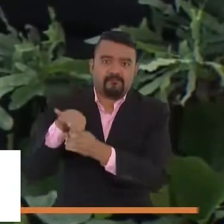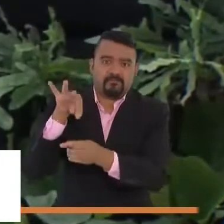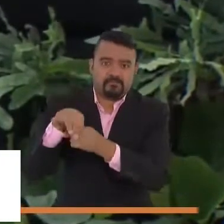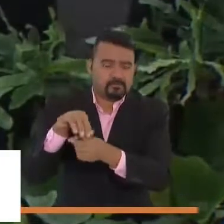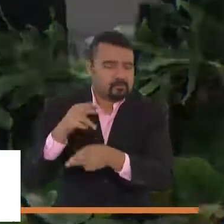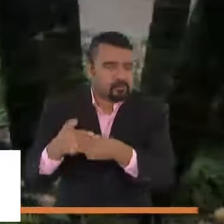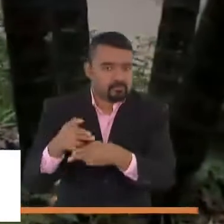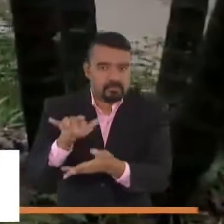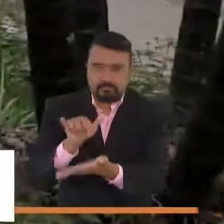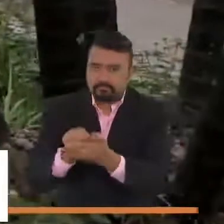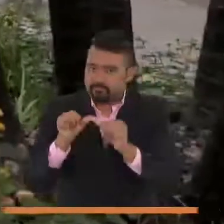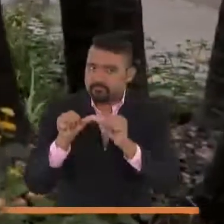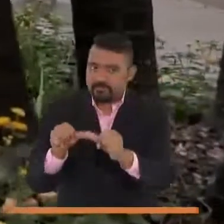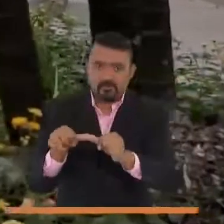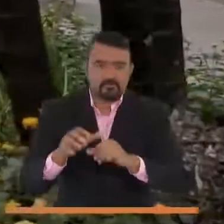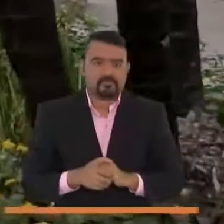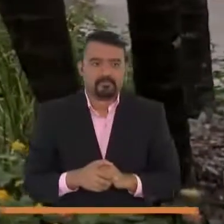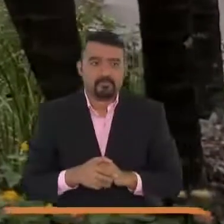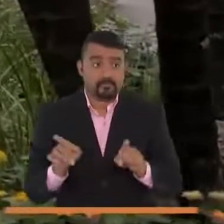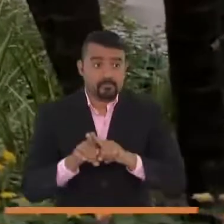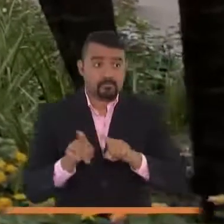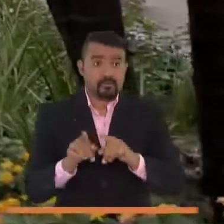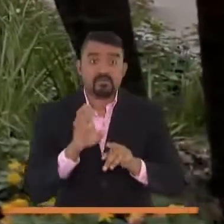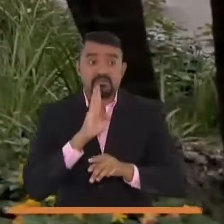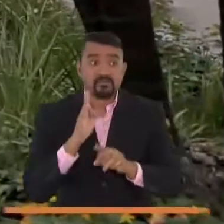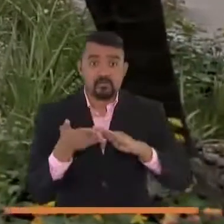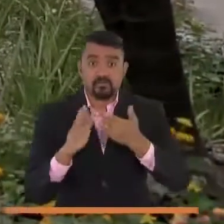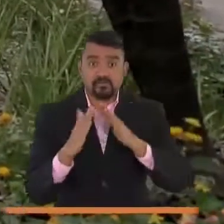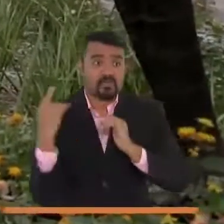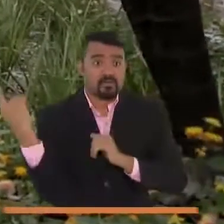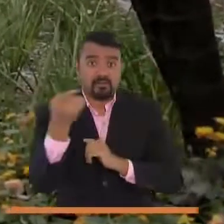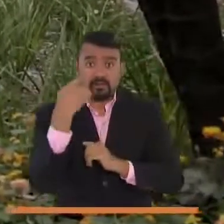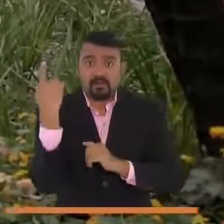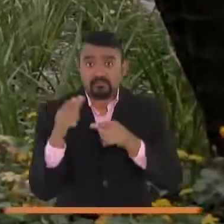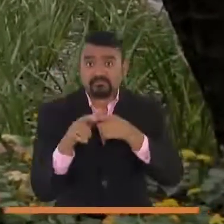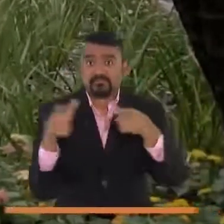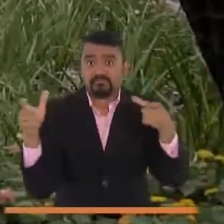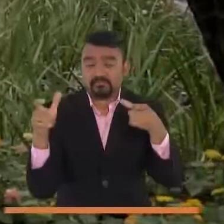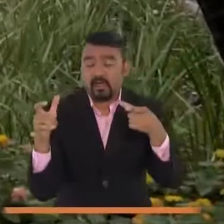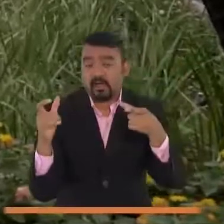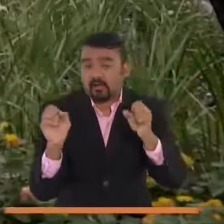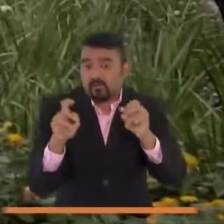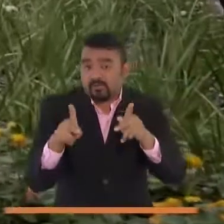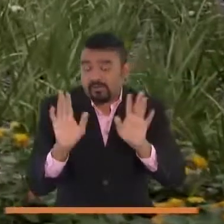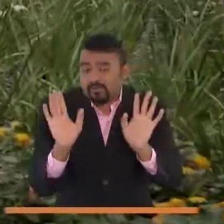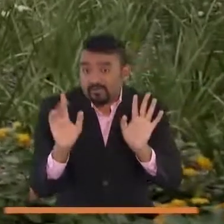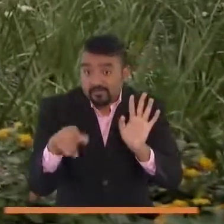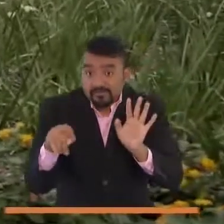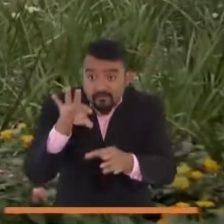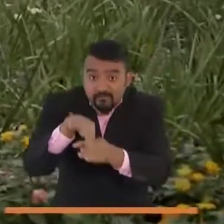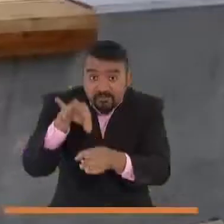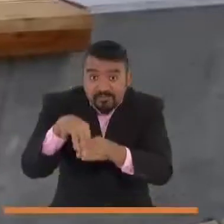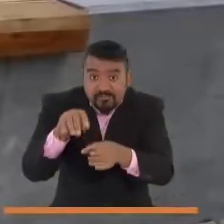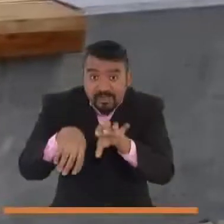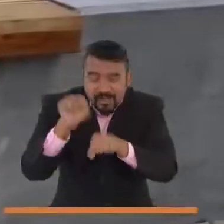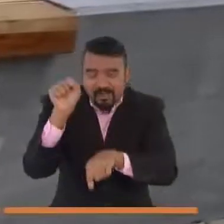así. Frente a esos temas no hay discusión, la comunidad manda, en su mayoría. Seguirá siendo el